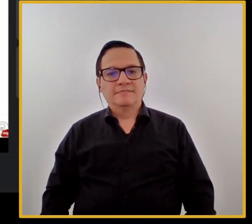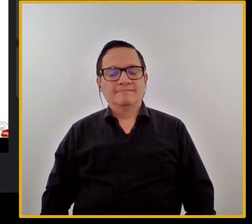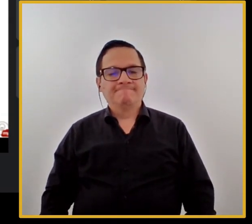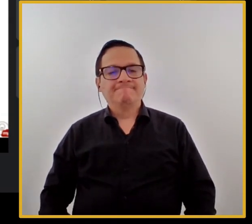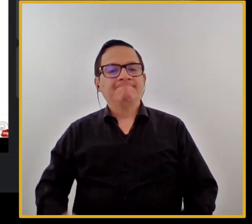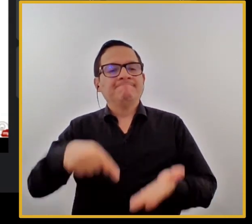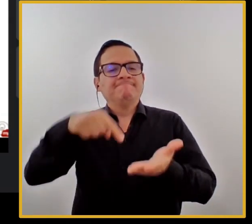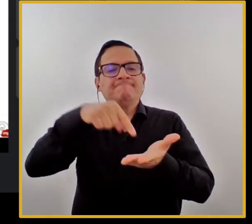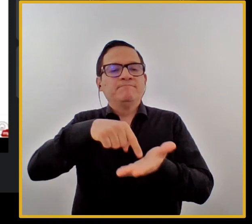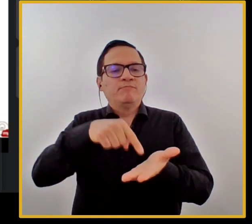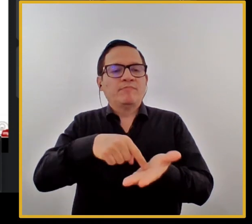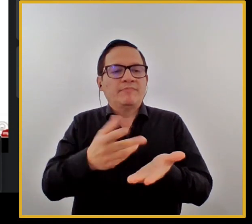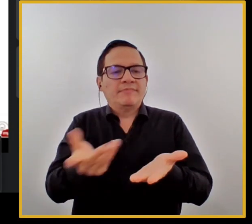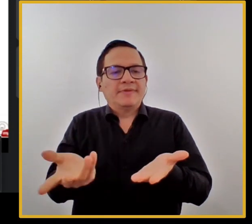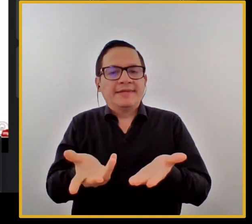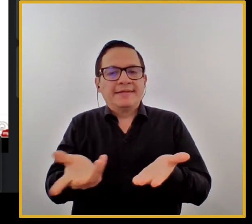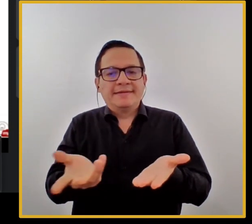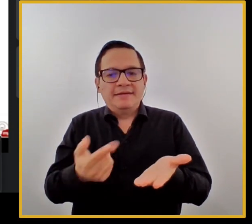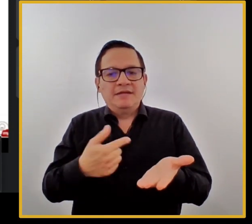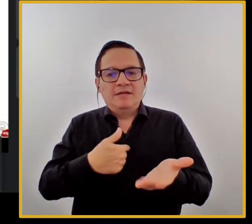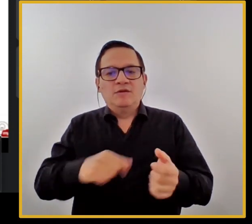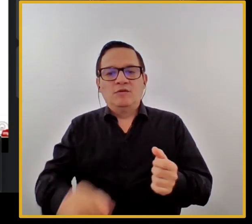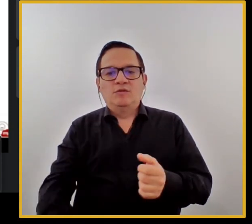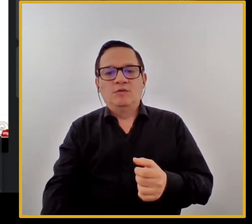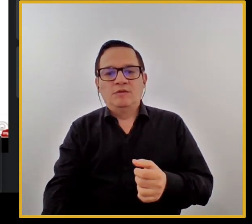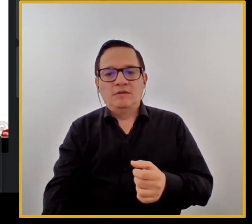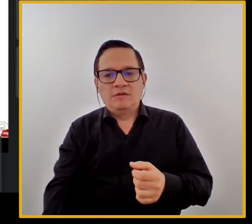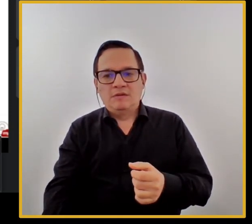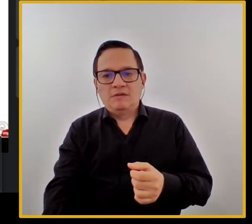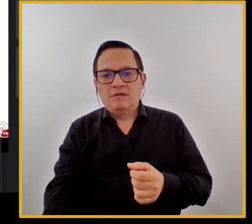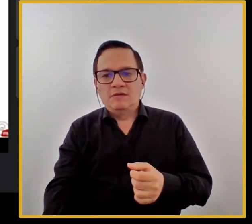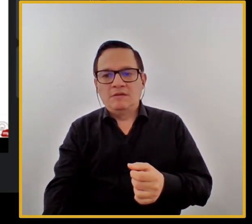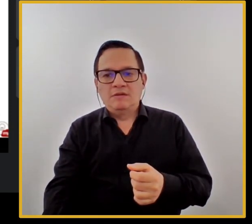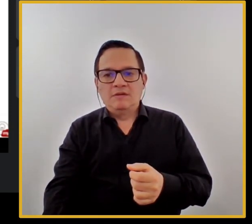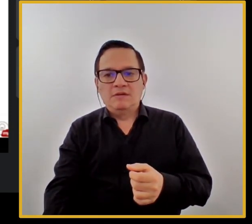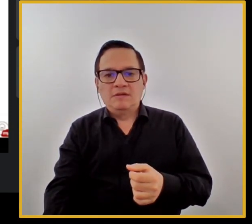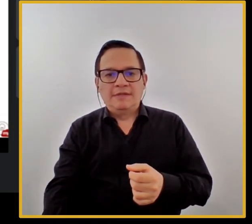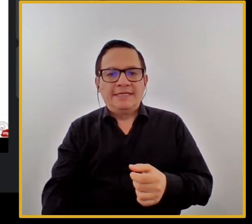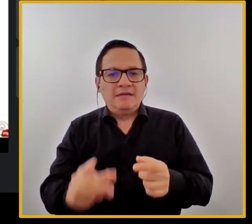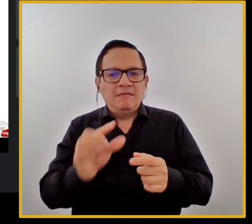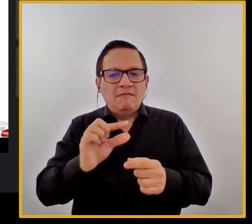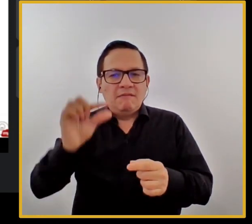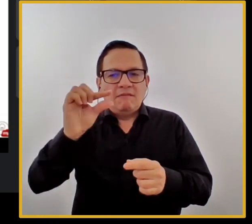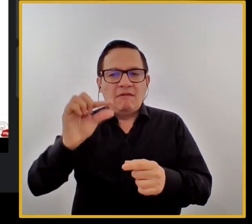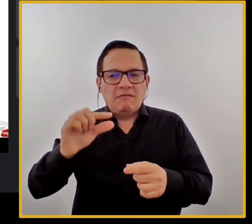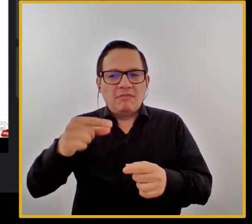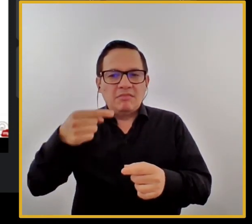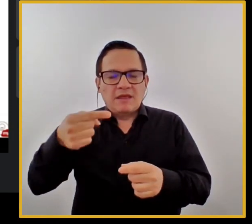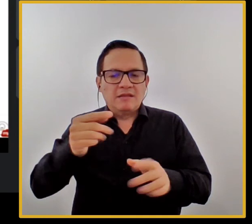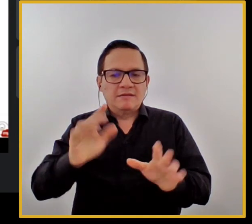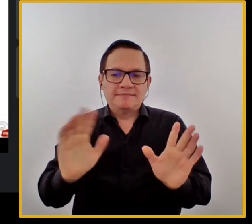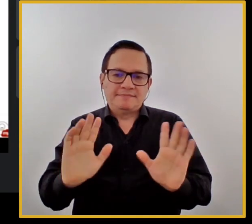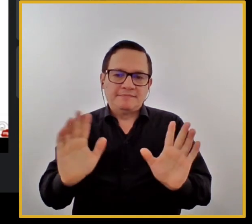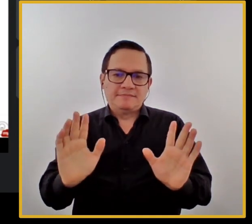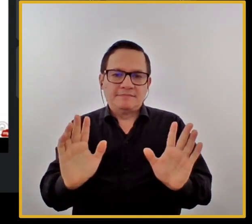Entonces allí yo puedo aplicar acá para que no me quede ese exponente negativo,